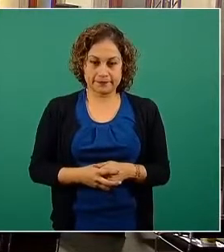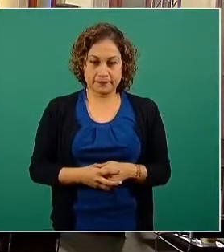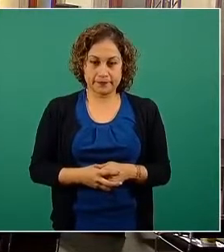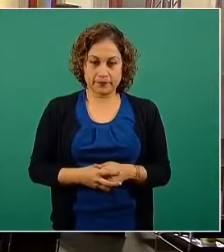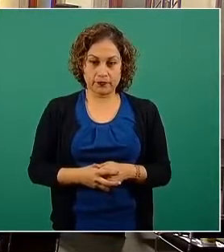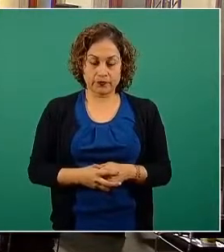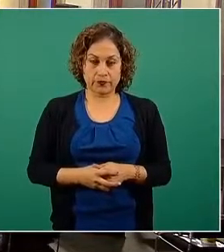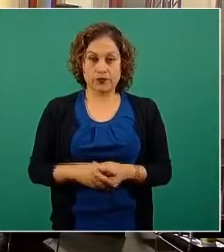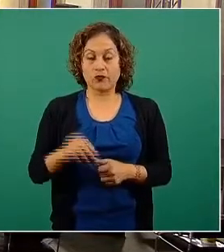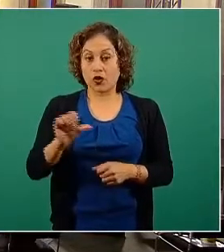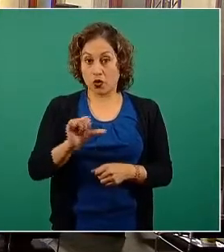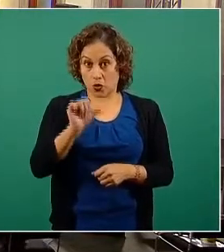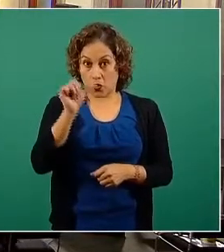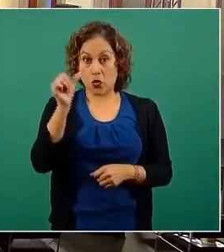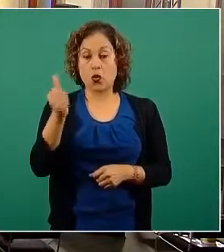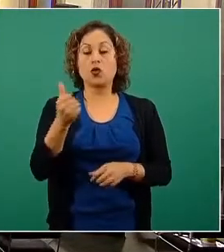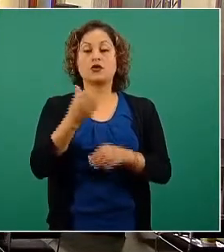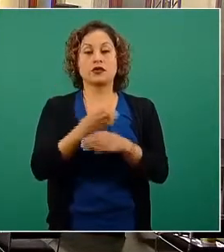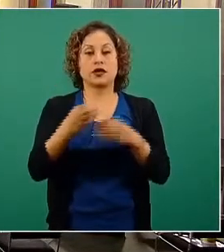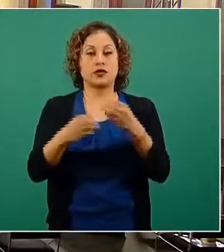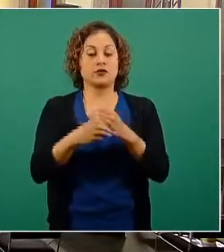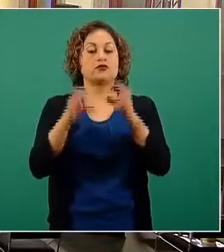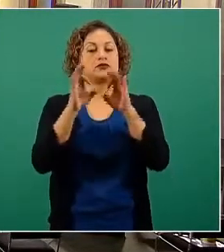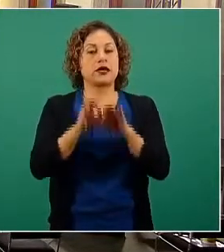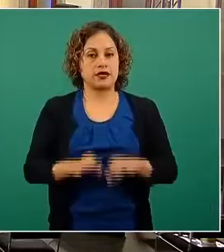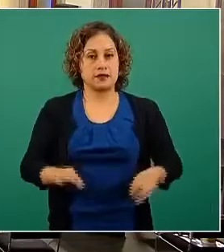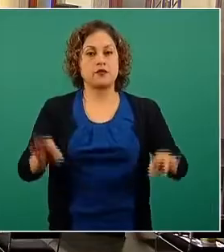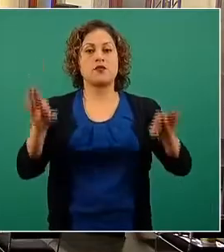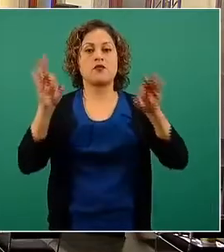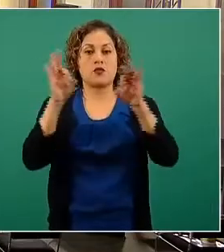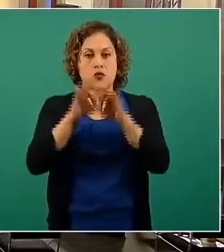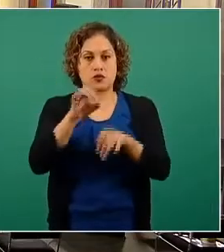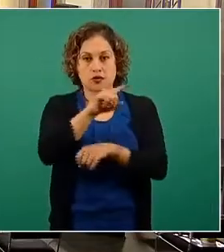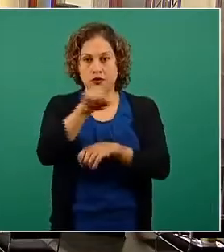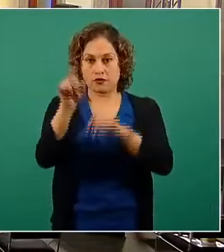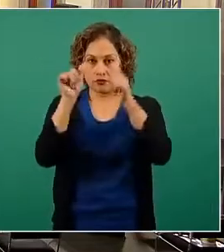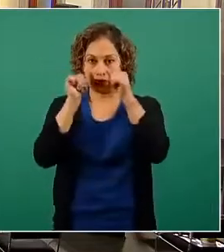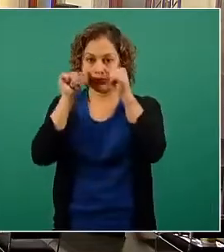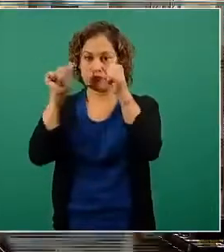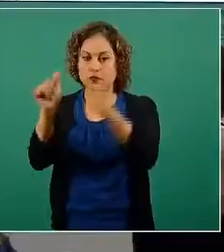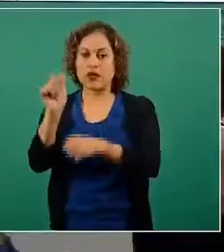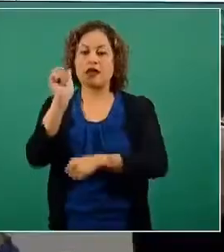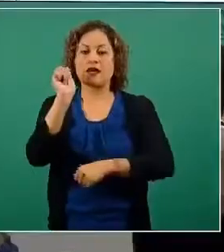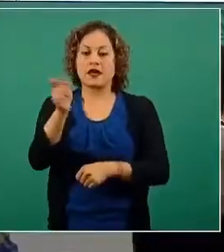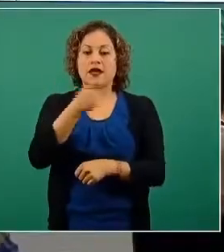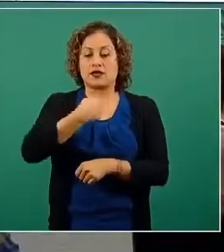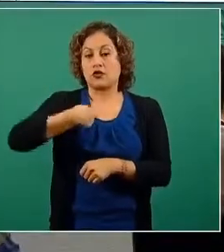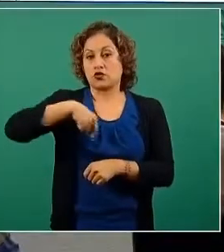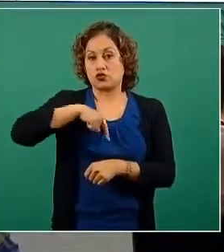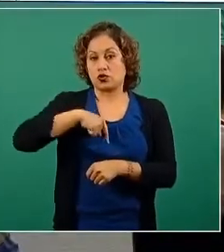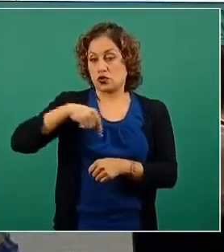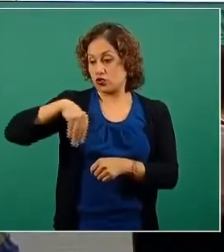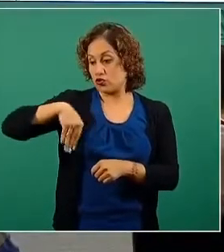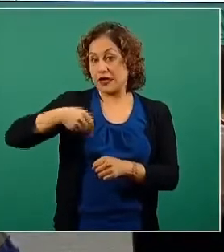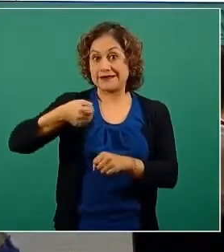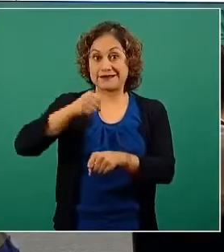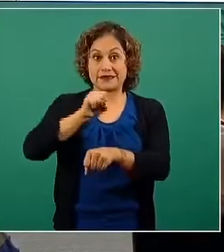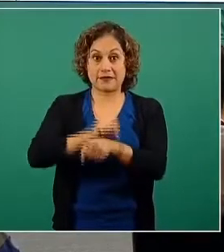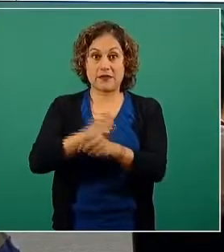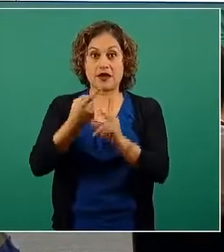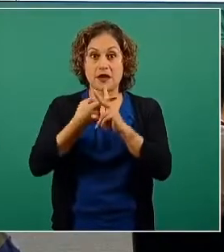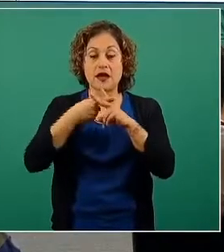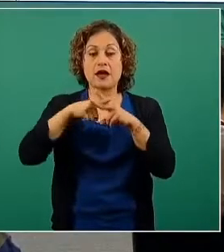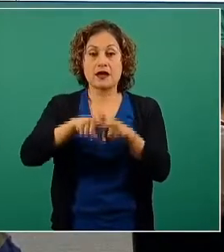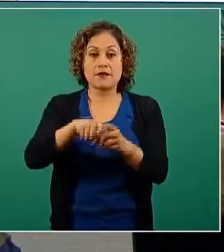sido también muy mencionado fue justo este registro que iniciamos esta semana para la población